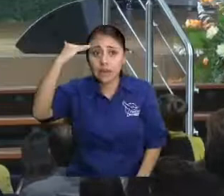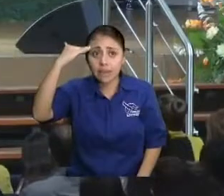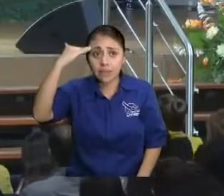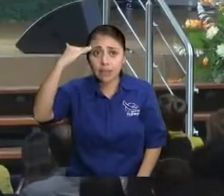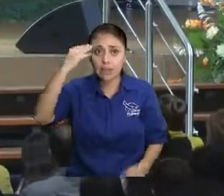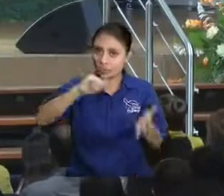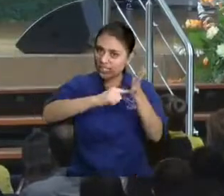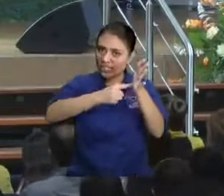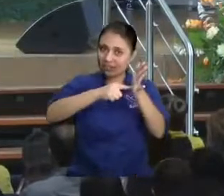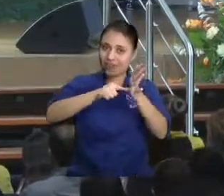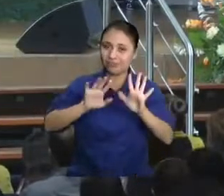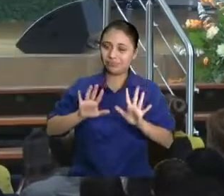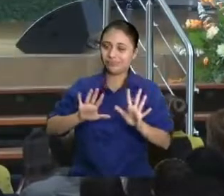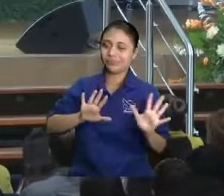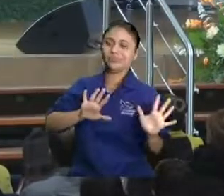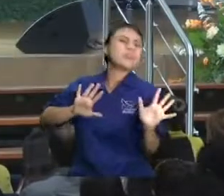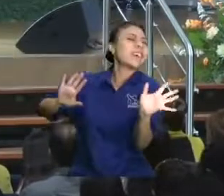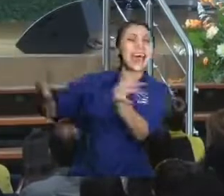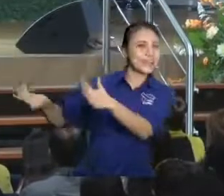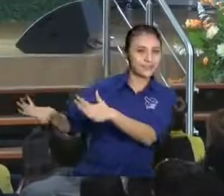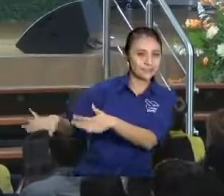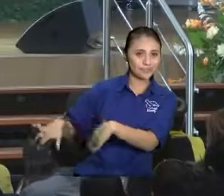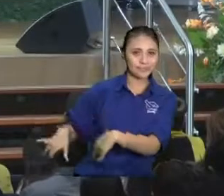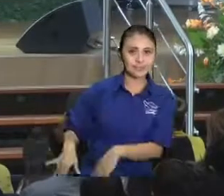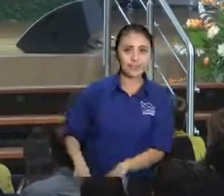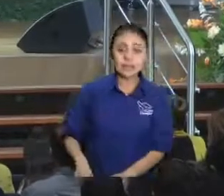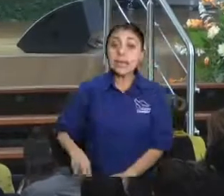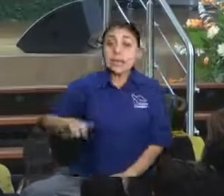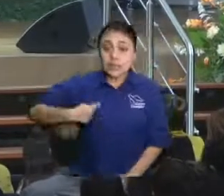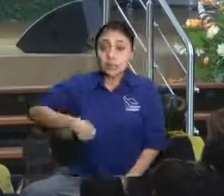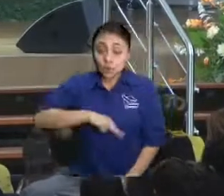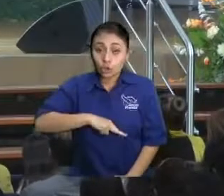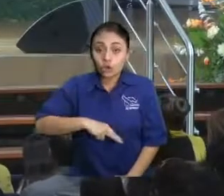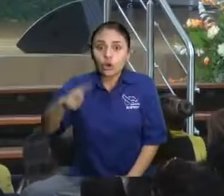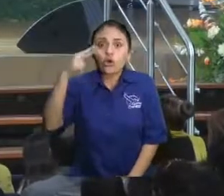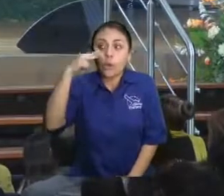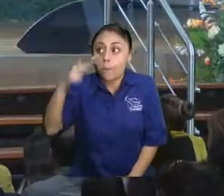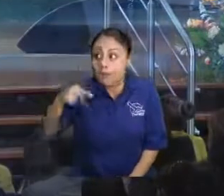es menospreciar. Y nosotros lo podemos ver ahora,